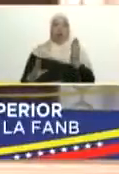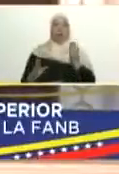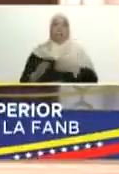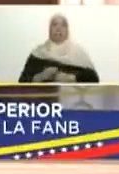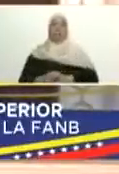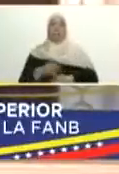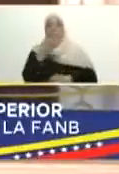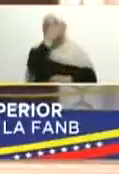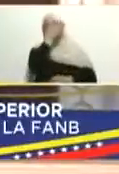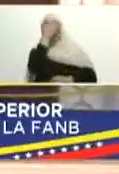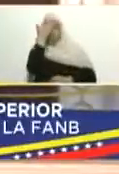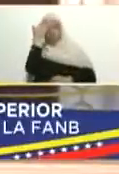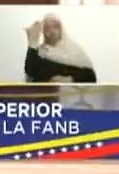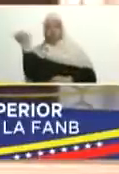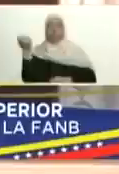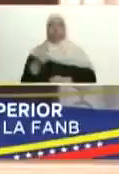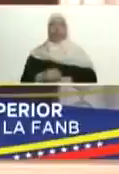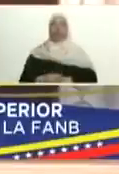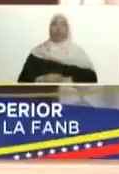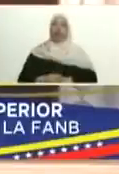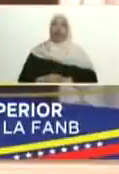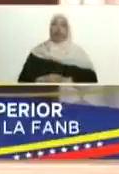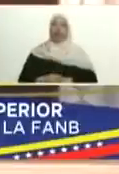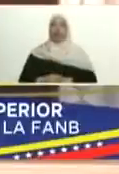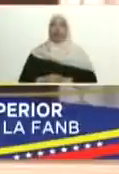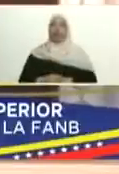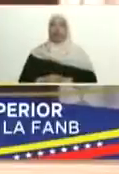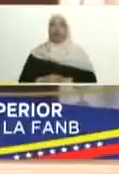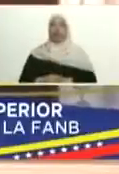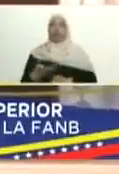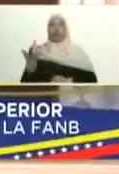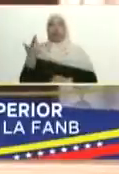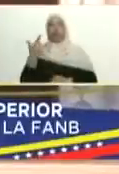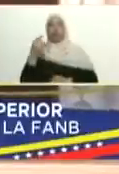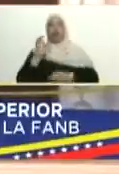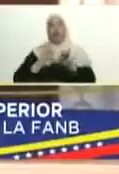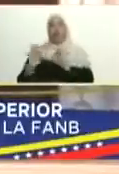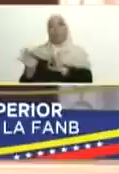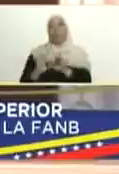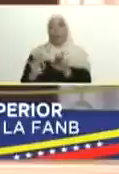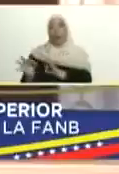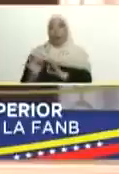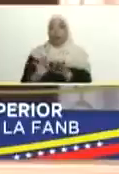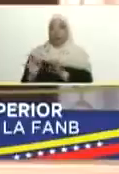Se les olvida a los que conspiran, se les olvida a los que preparan escenarios